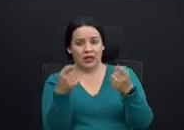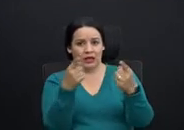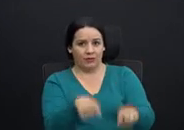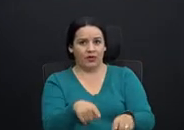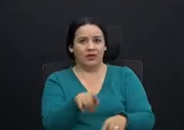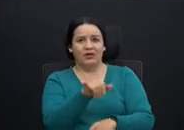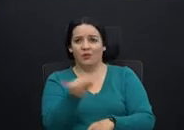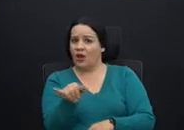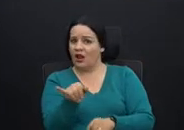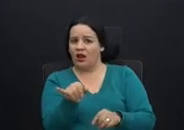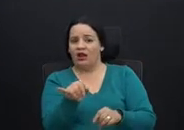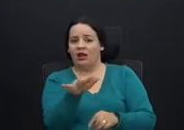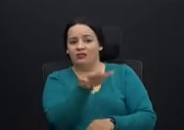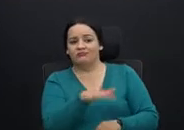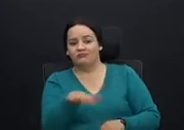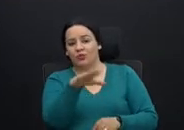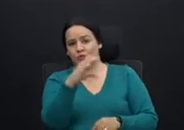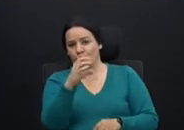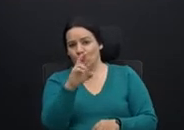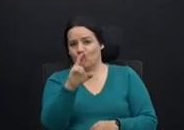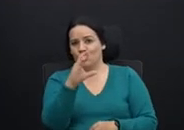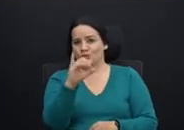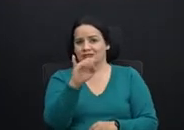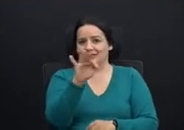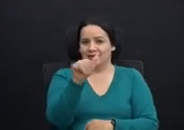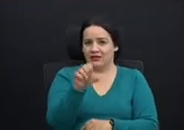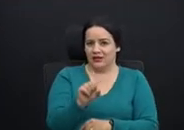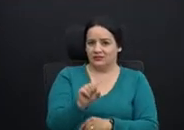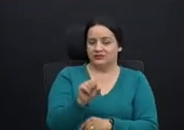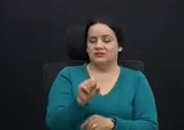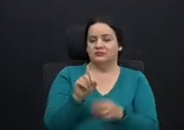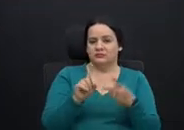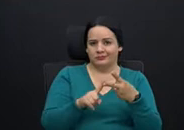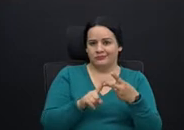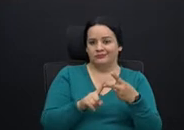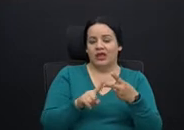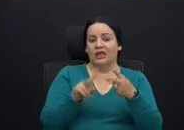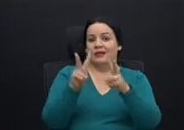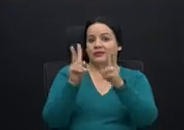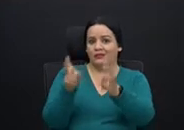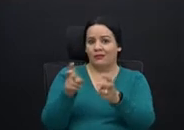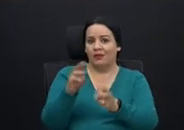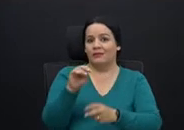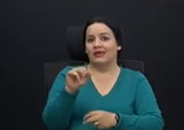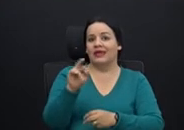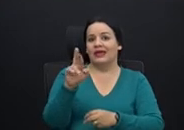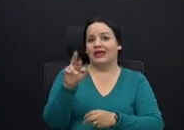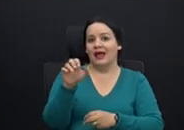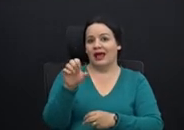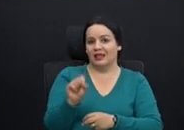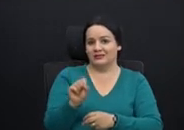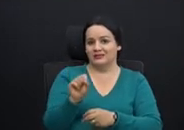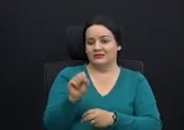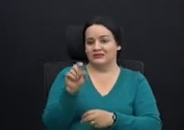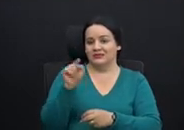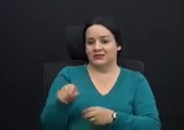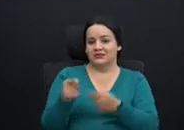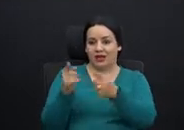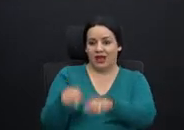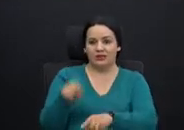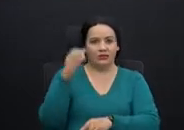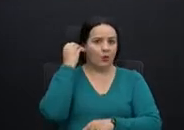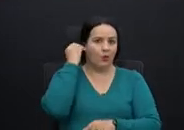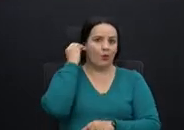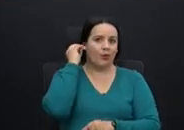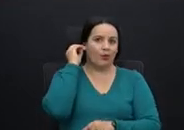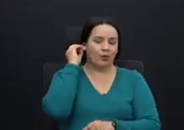de Cruzitas. Y eso es lo que ha pasado desde mi punto de vista con el tema de los minerales, y en este caso del oro.